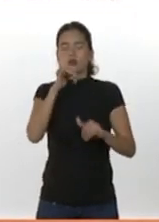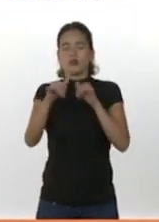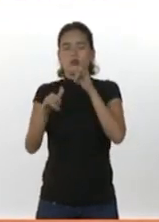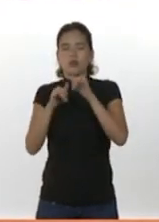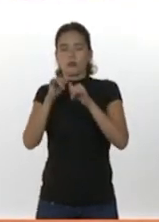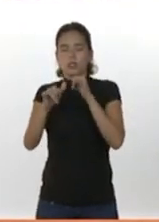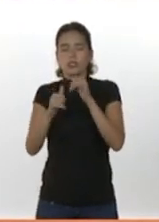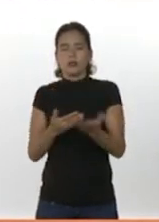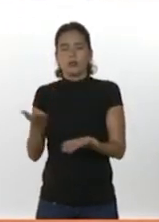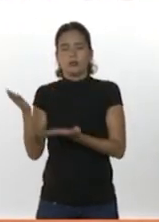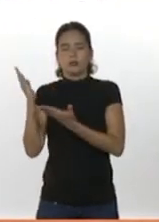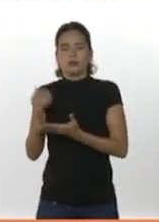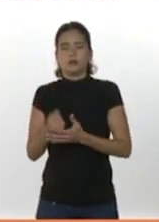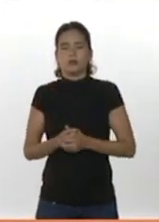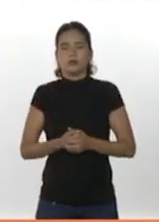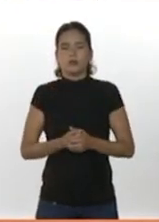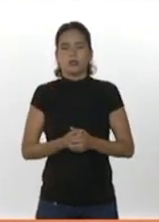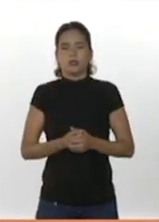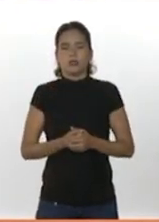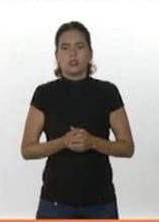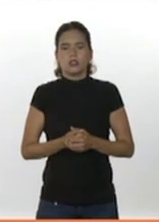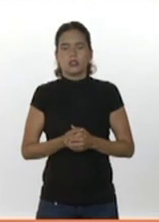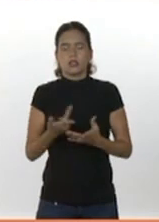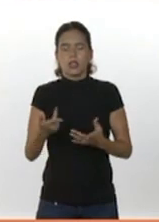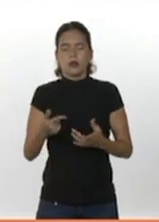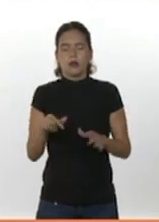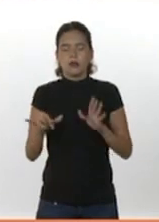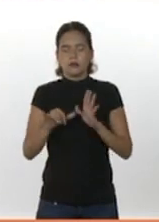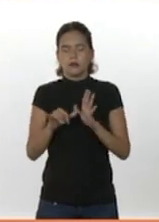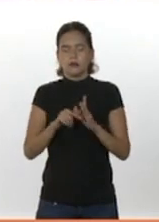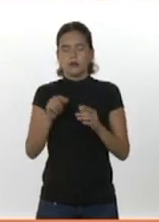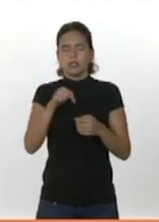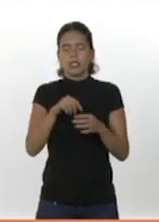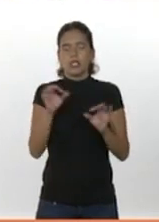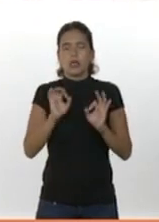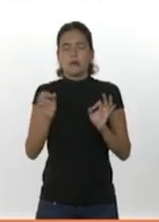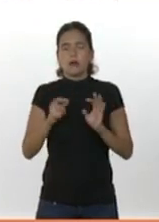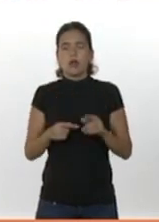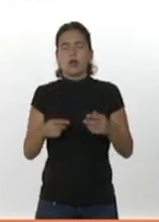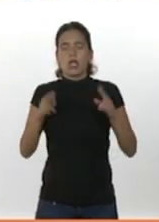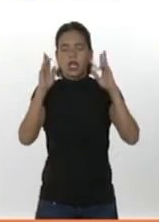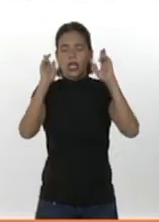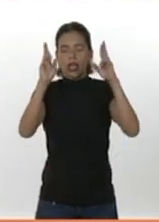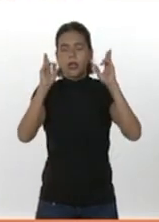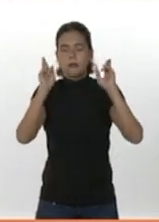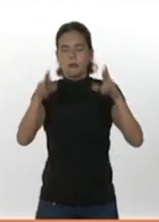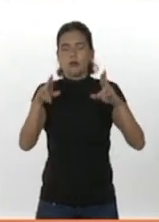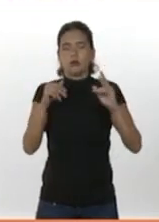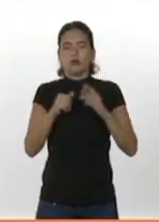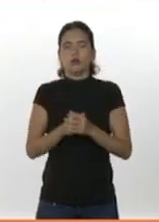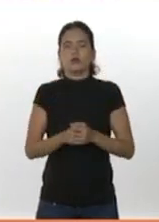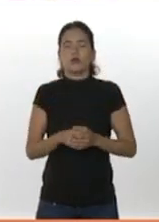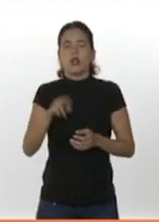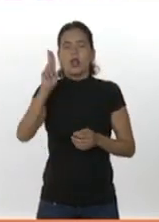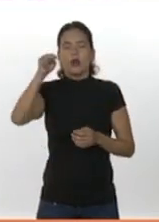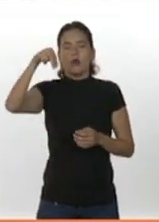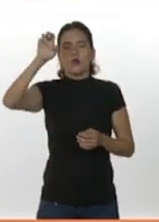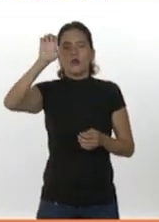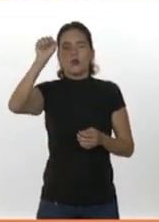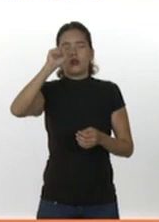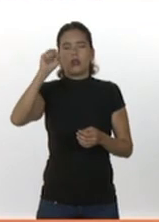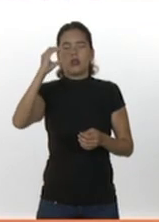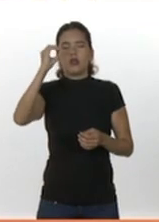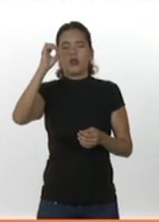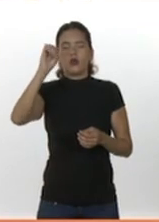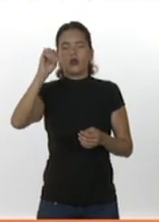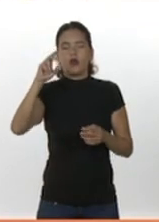en esta cartelera que van a abordar, en este caso, lo expuesto por la UNESCO a nivel mundial,